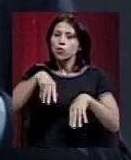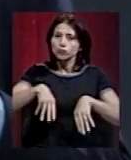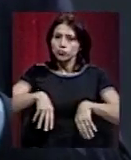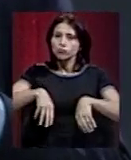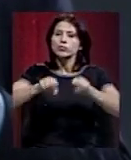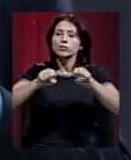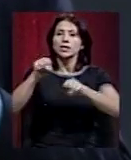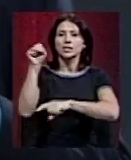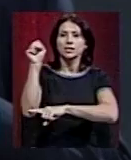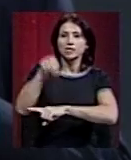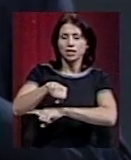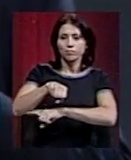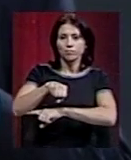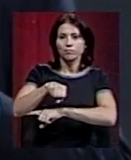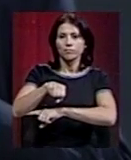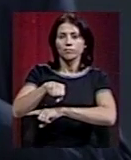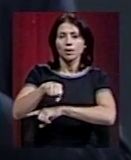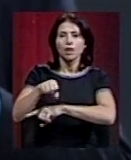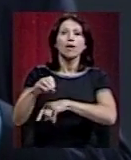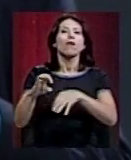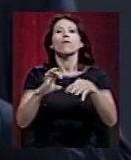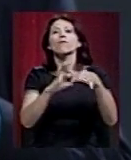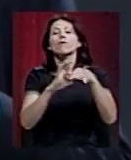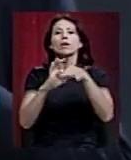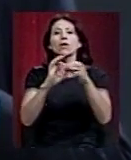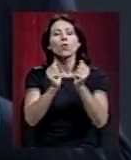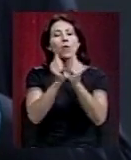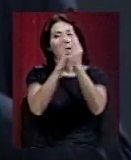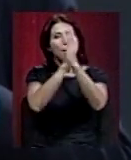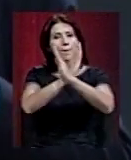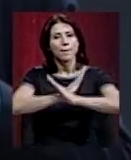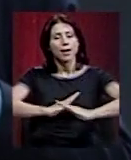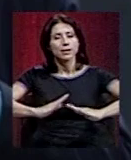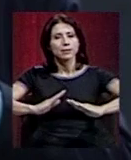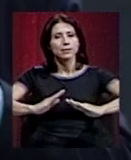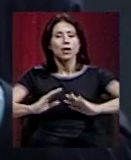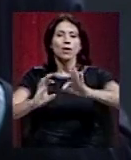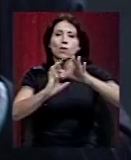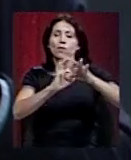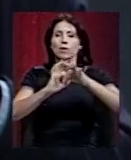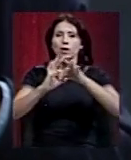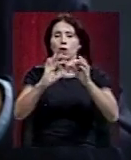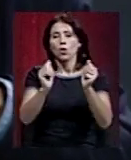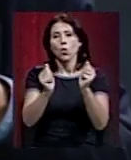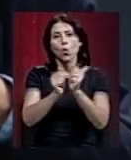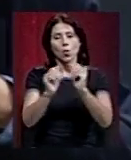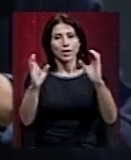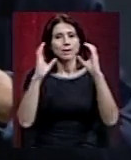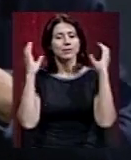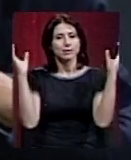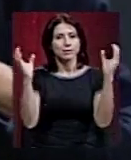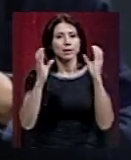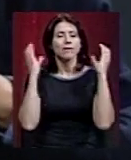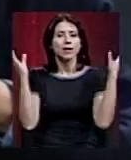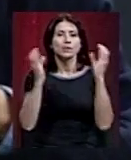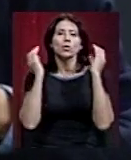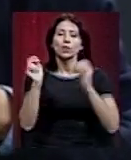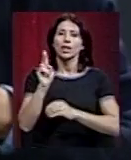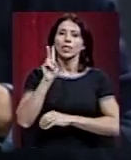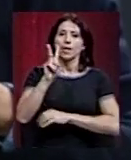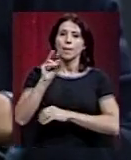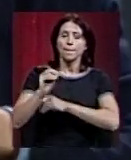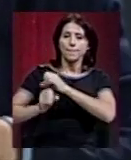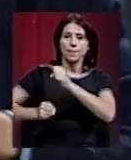el sí en términos de la paz y en términos de la celebración de 2